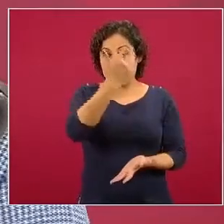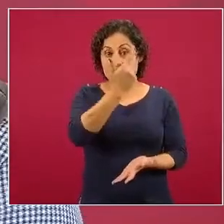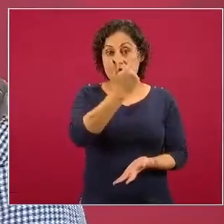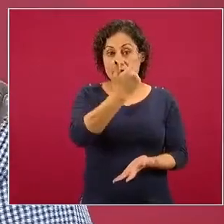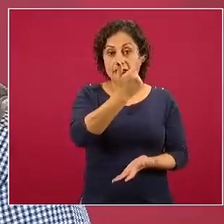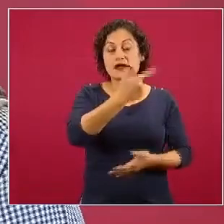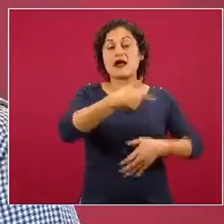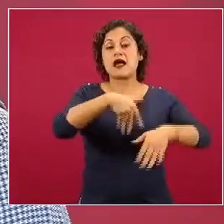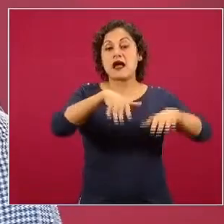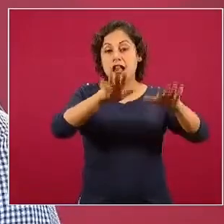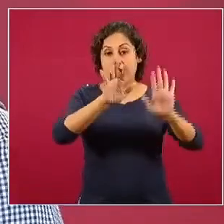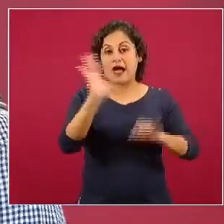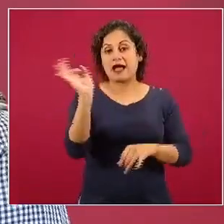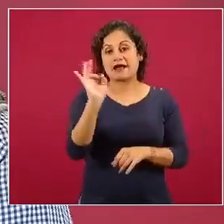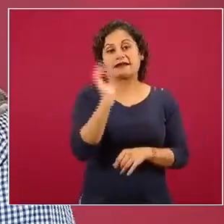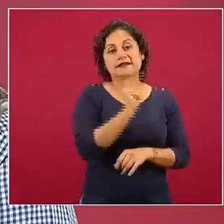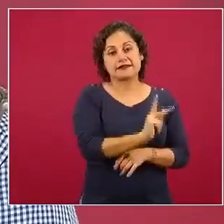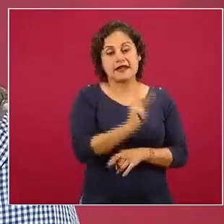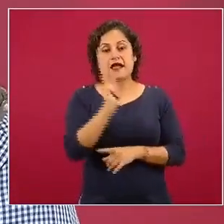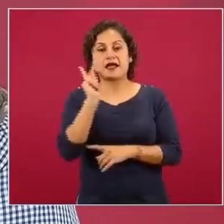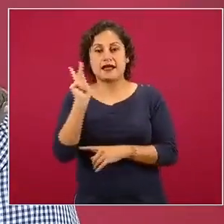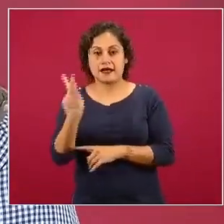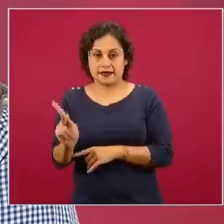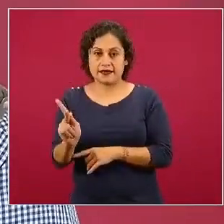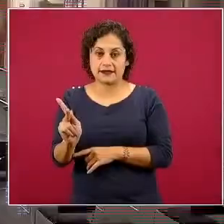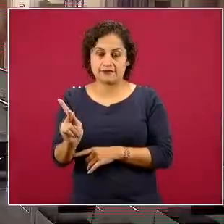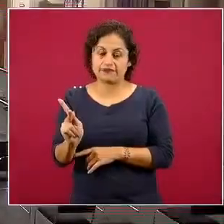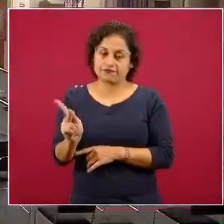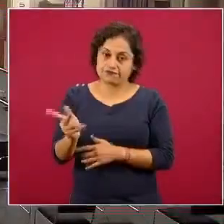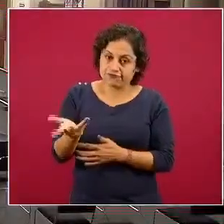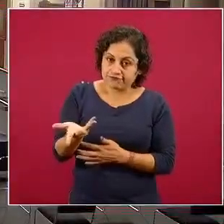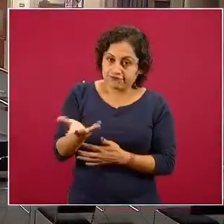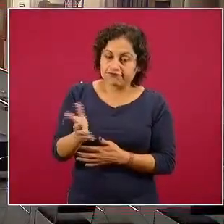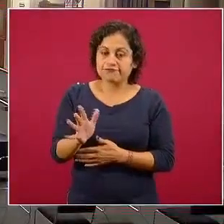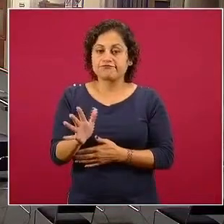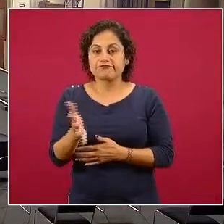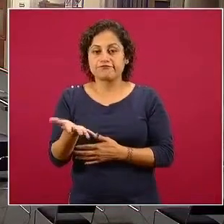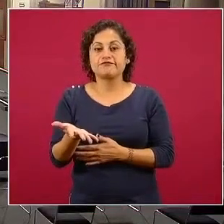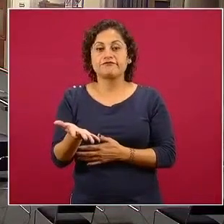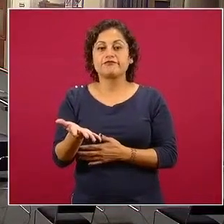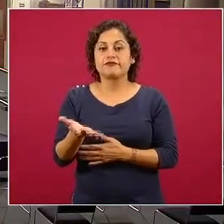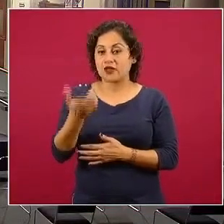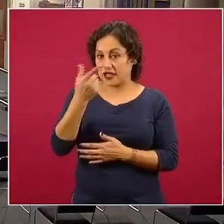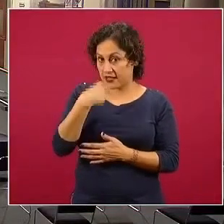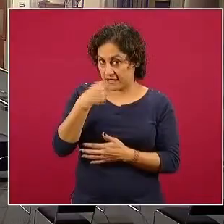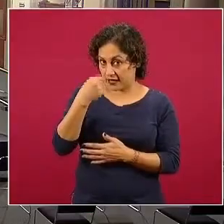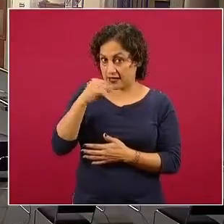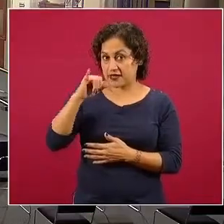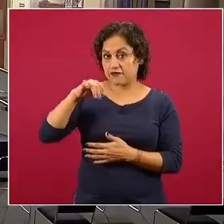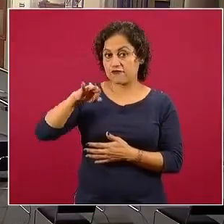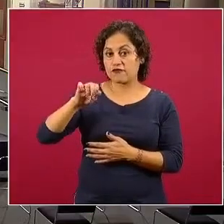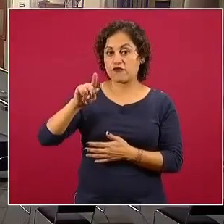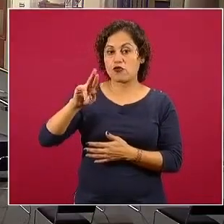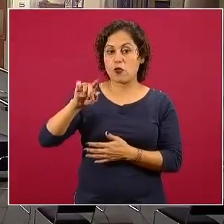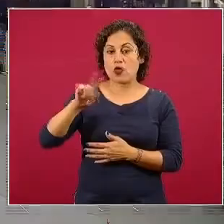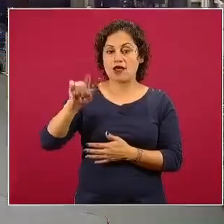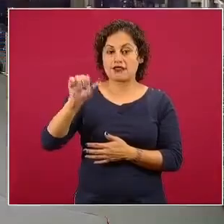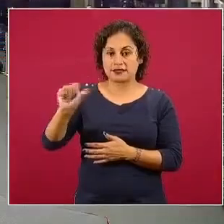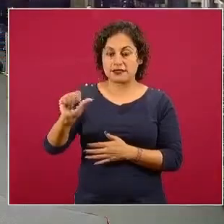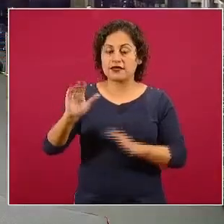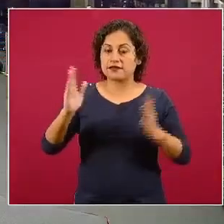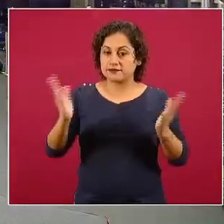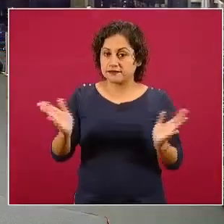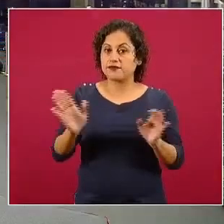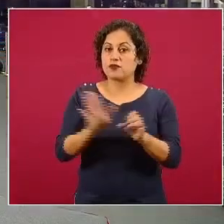importantes, entonces estos son comparativos en esa magnitud o en esa sensación con la misma influenza, ¿sí?